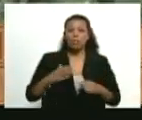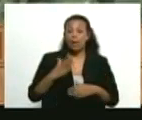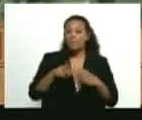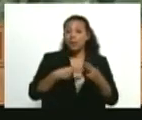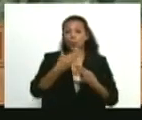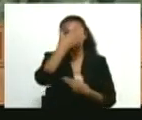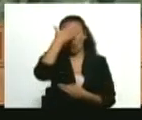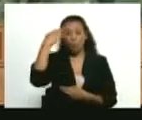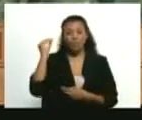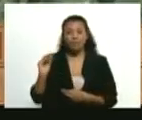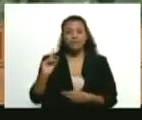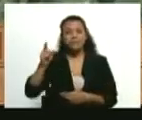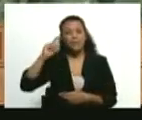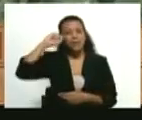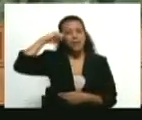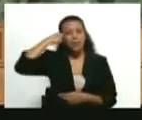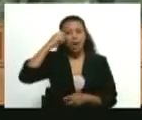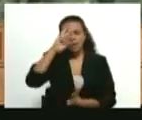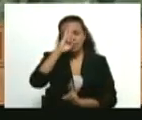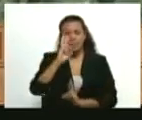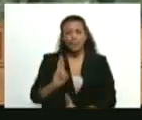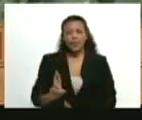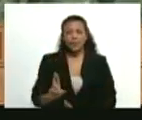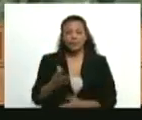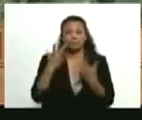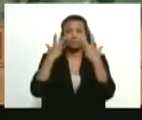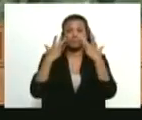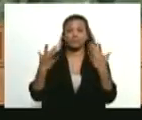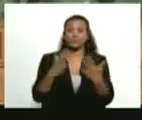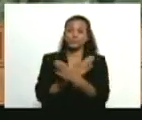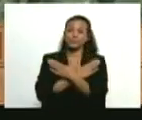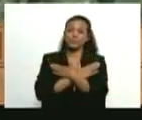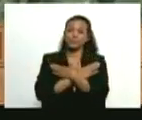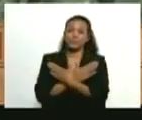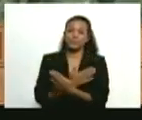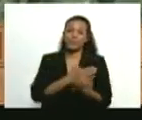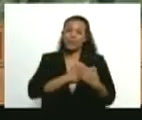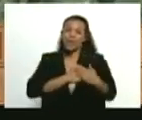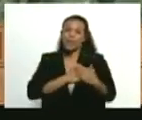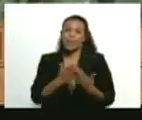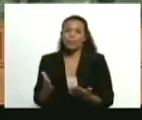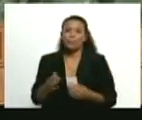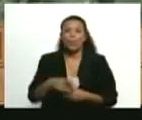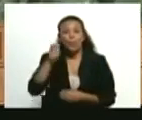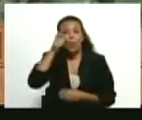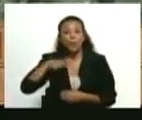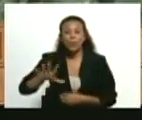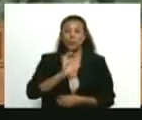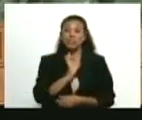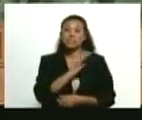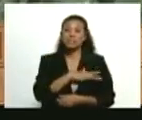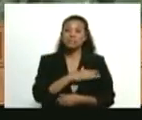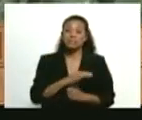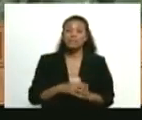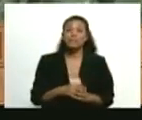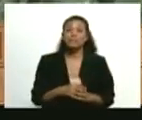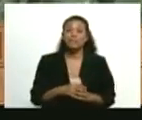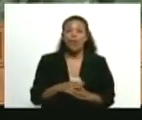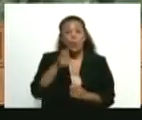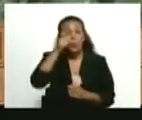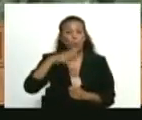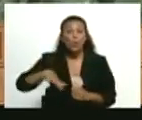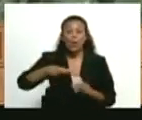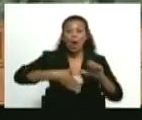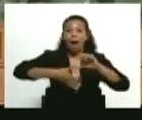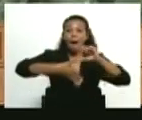Y será siempre recordado con respeto, admiración y amor por el pueblo de Chile, por los pueblos